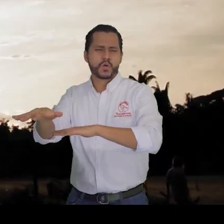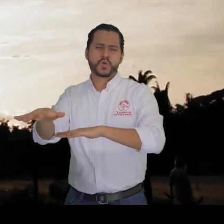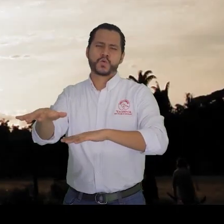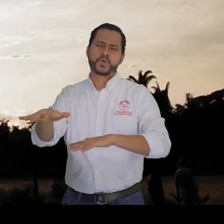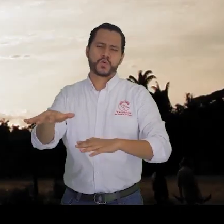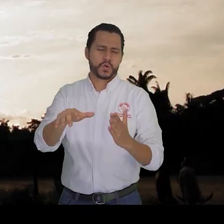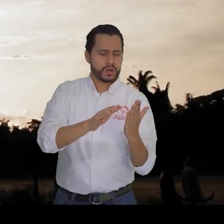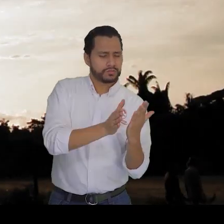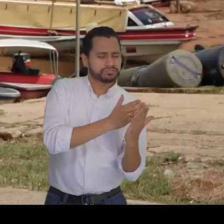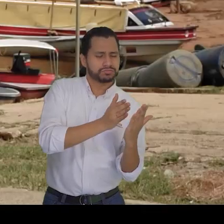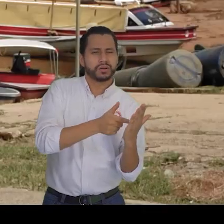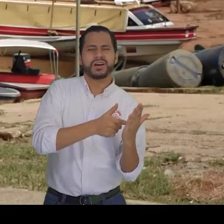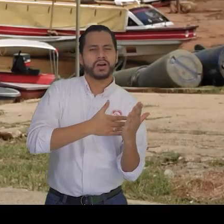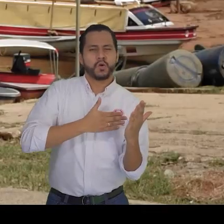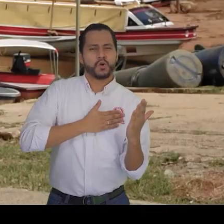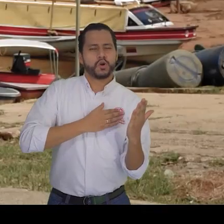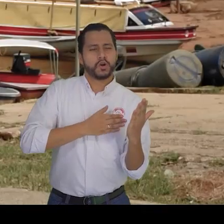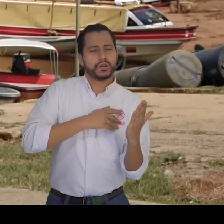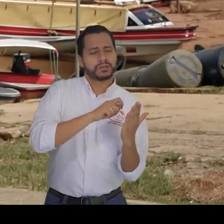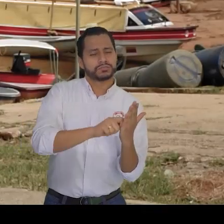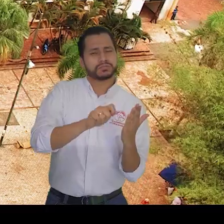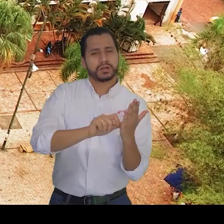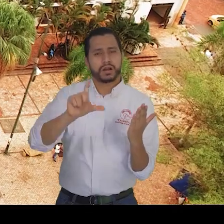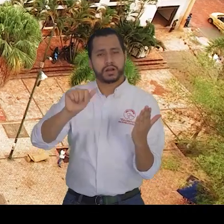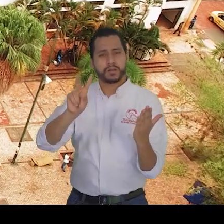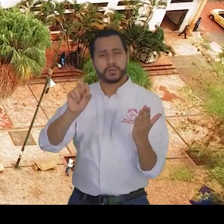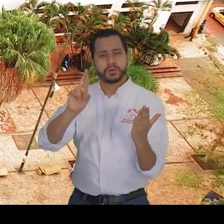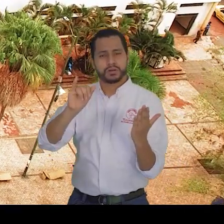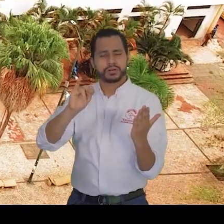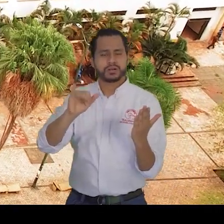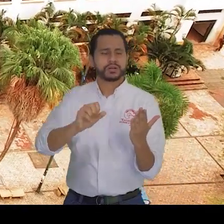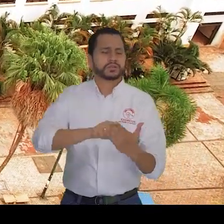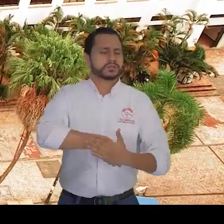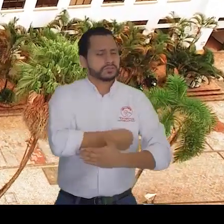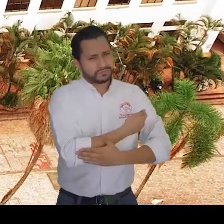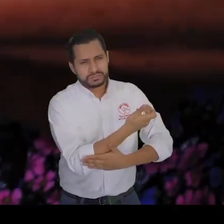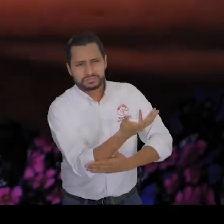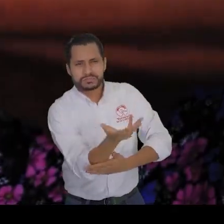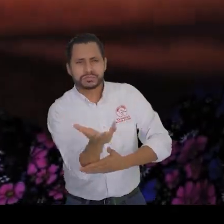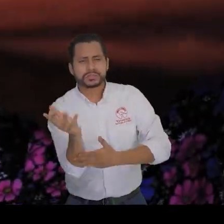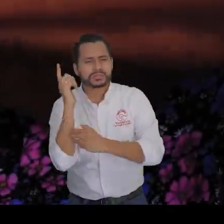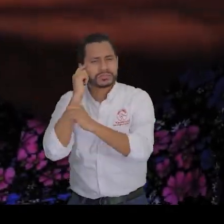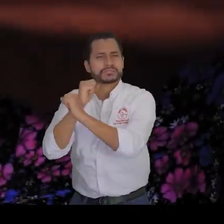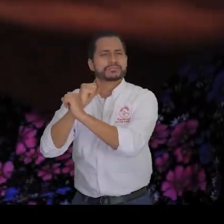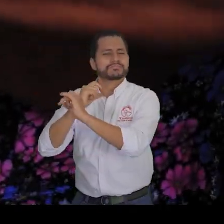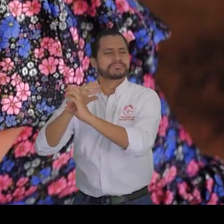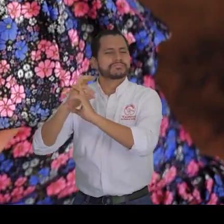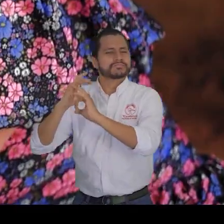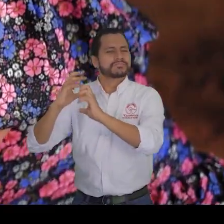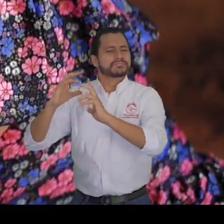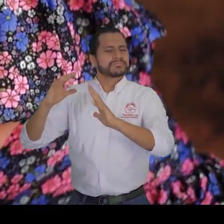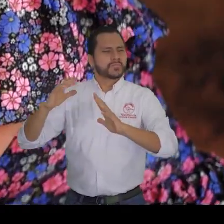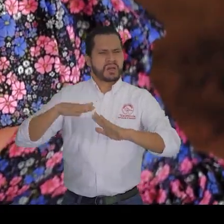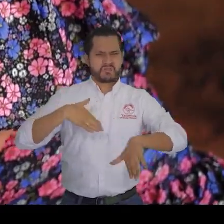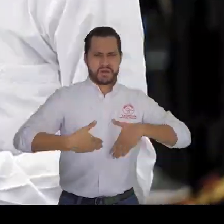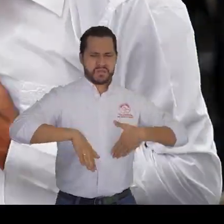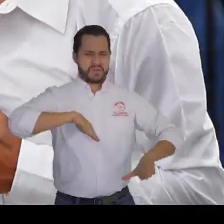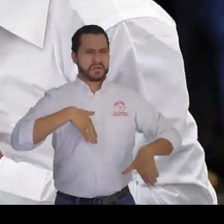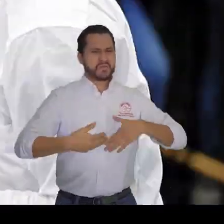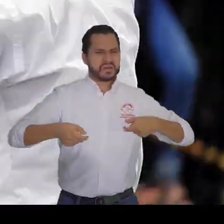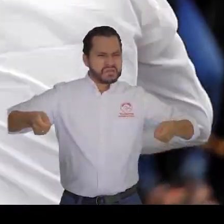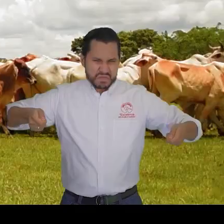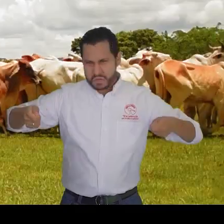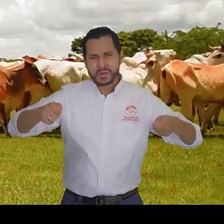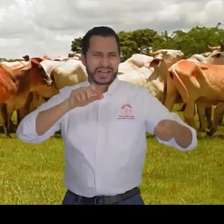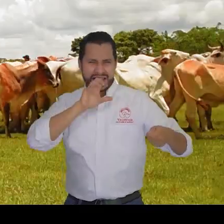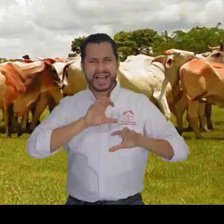Es la tierra de la vorágine, resguardo de Arturo Cova, tierra de la inspiración del poeta Eduardo Carranza, tierra del